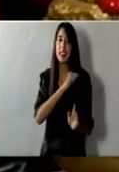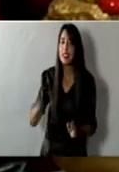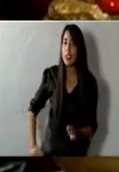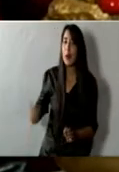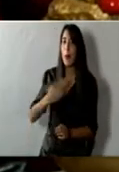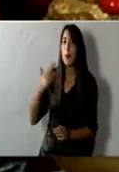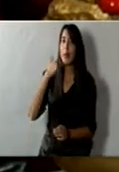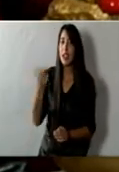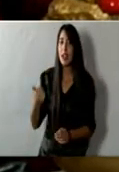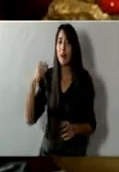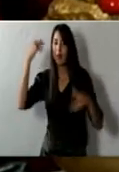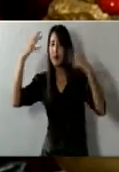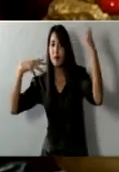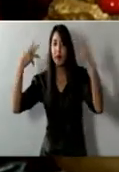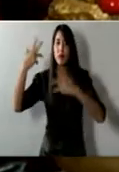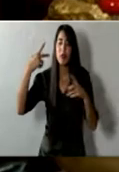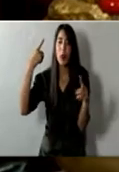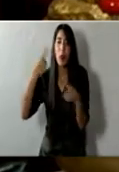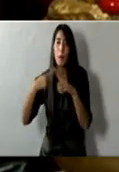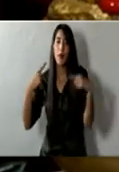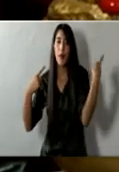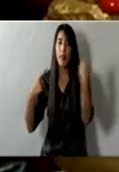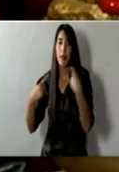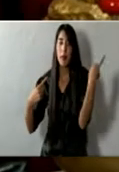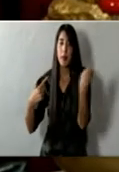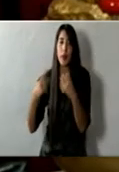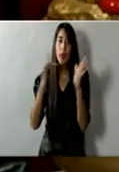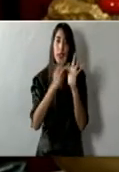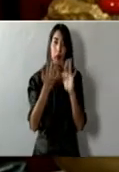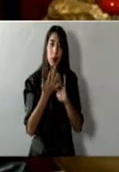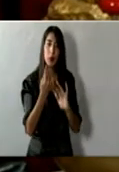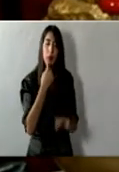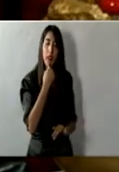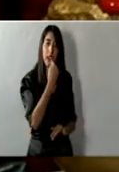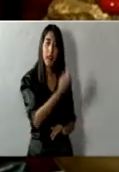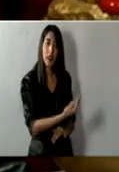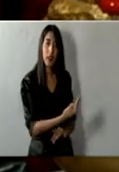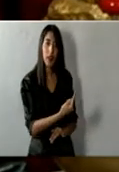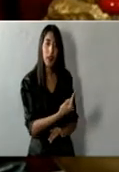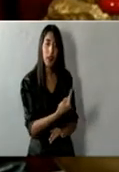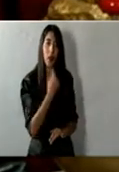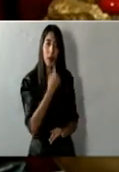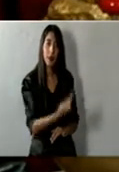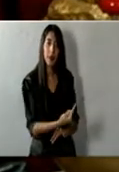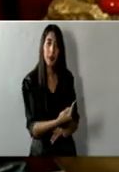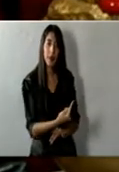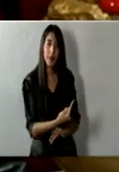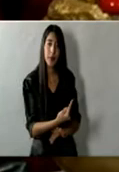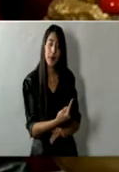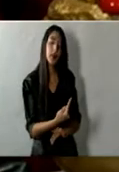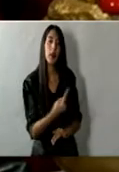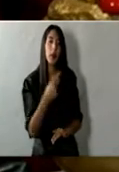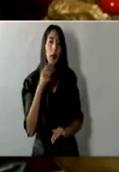gravemente atormentada por algunos demonios. Y Jesús le dijo: no está bien que vengas